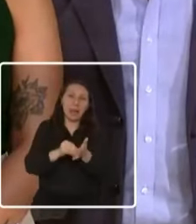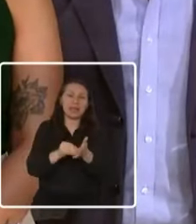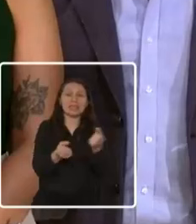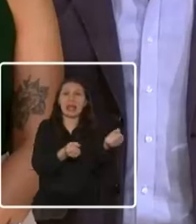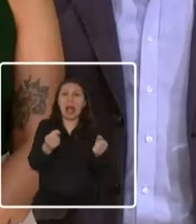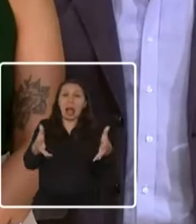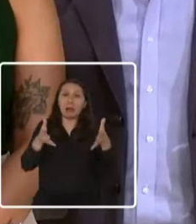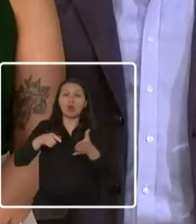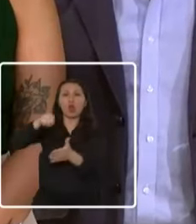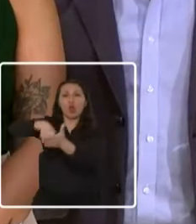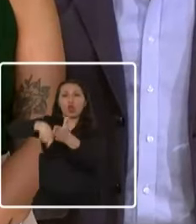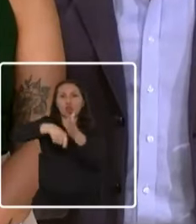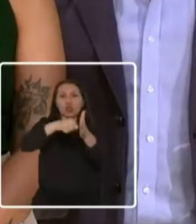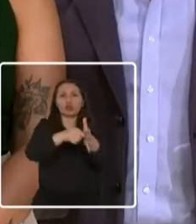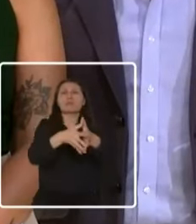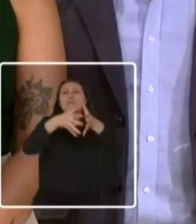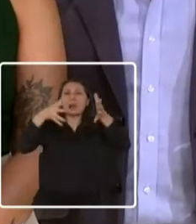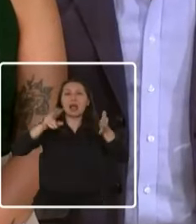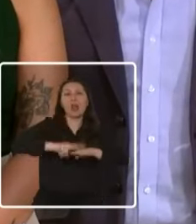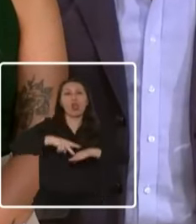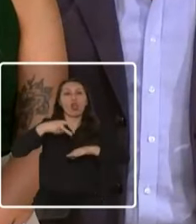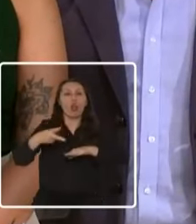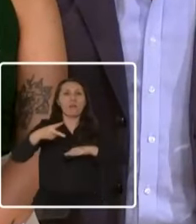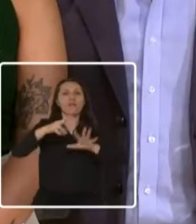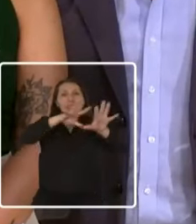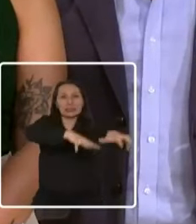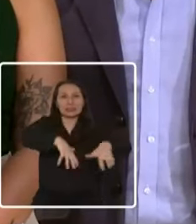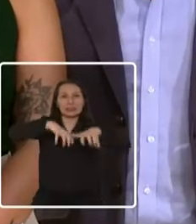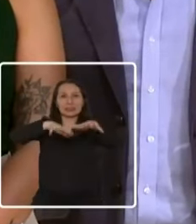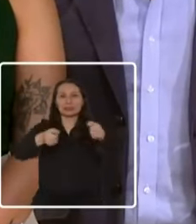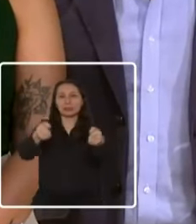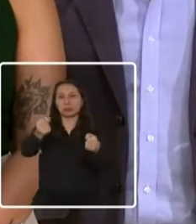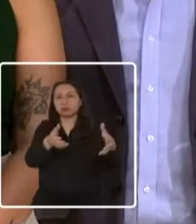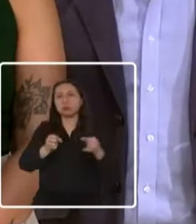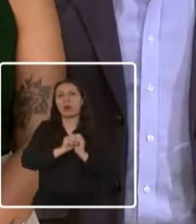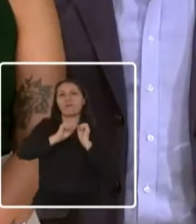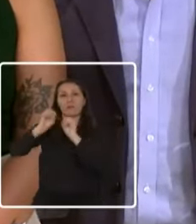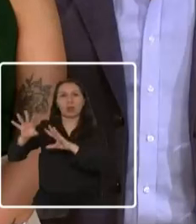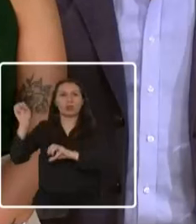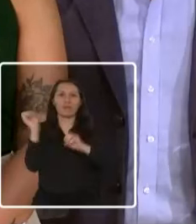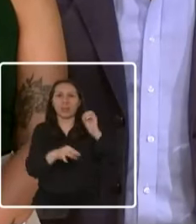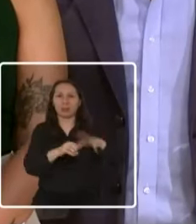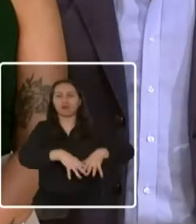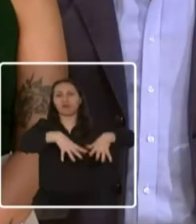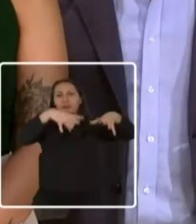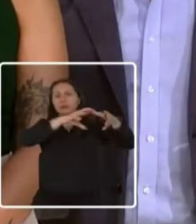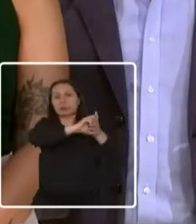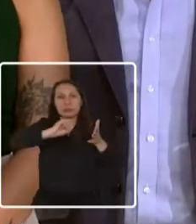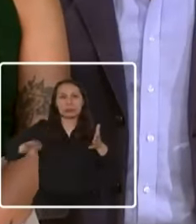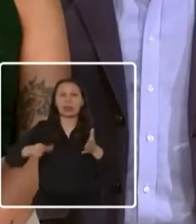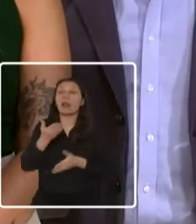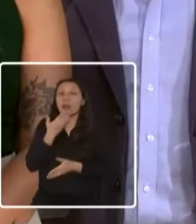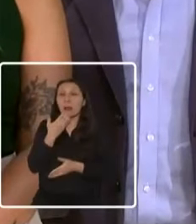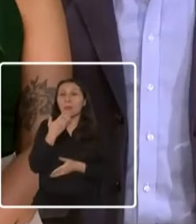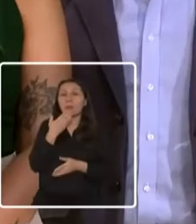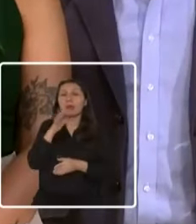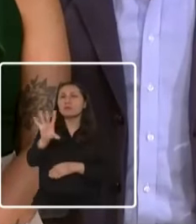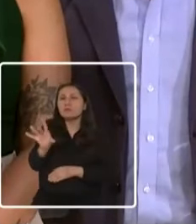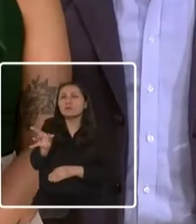y por lo tanto proceder a la contratación a lo menos del doble de maquinarias para proceder al retiro de escombros. Y también tiene la tarea